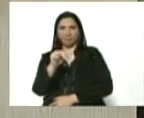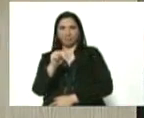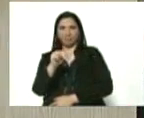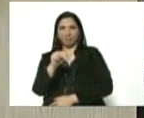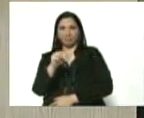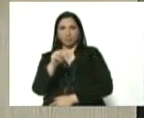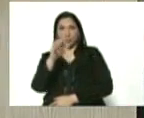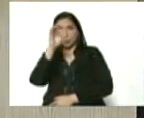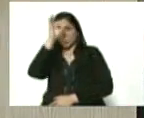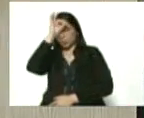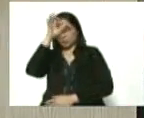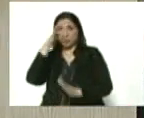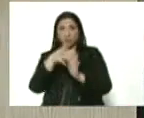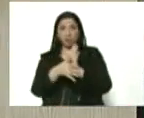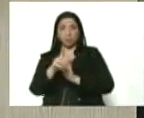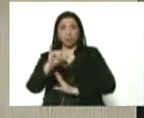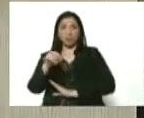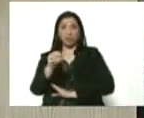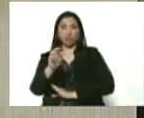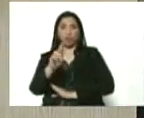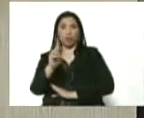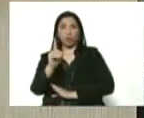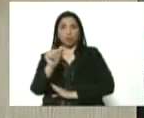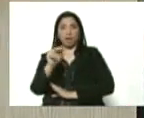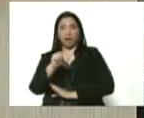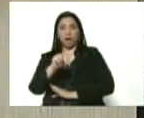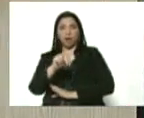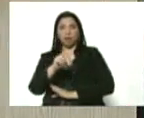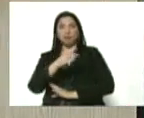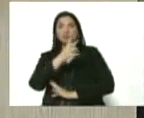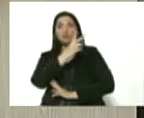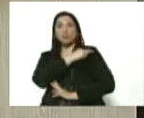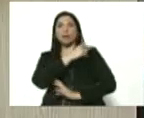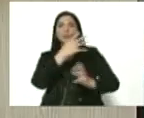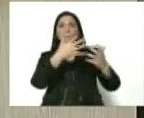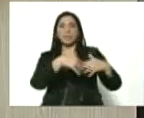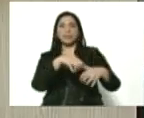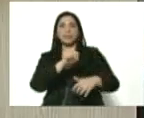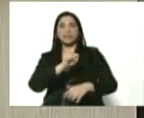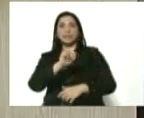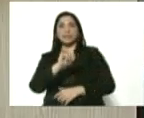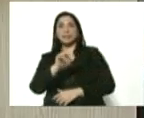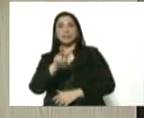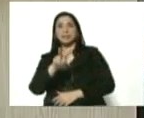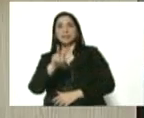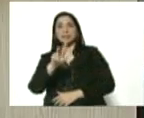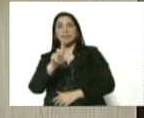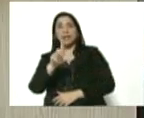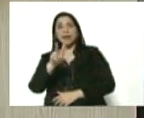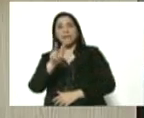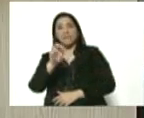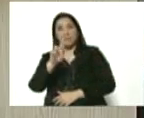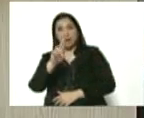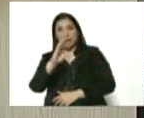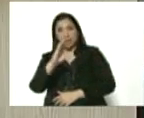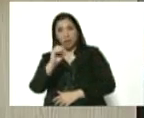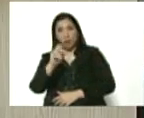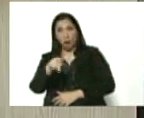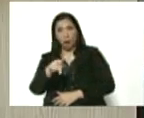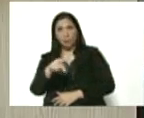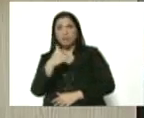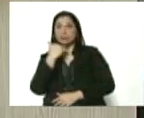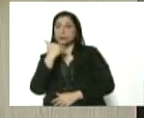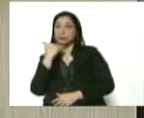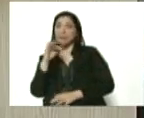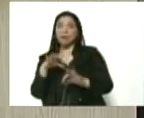no sabemos si se refiere a Jordan Gubró, que es el dueño de Silvercup, o es quizás un familiar cercano a Jordan Gubró, que tiene